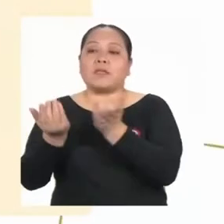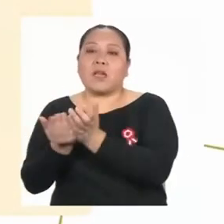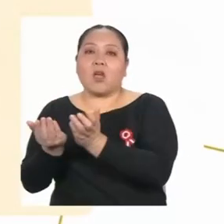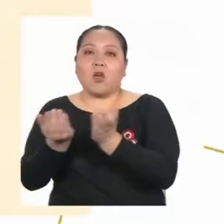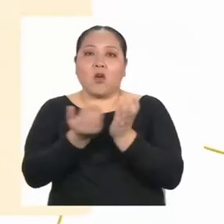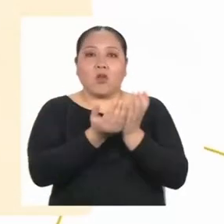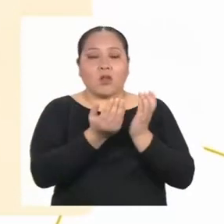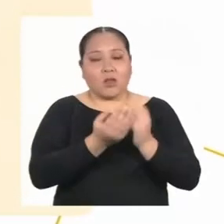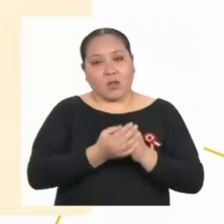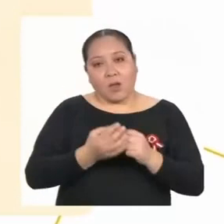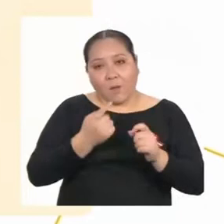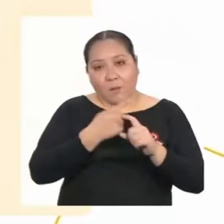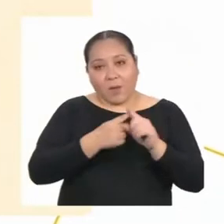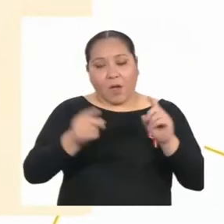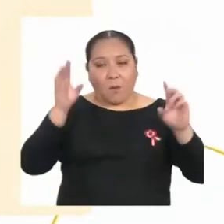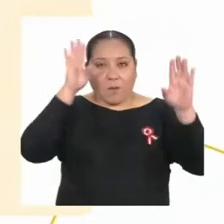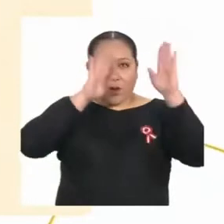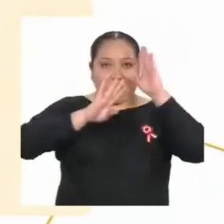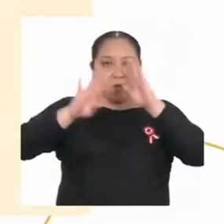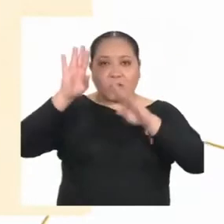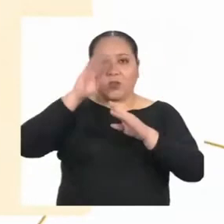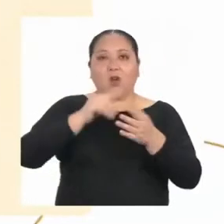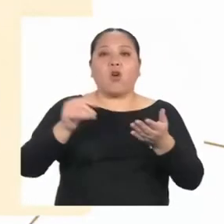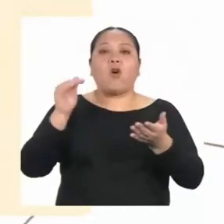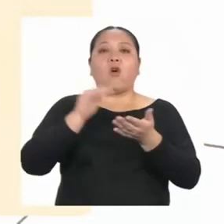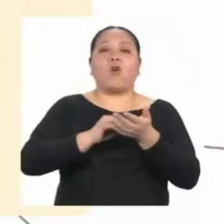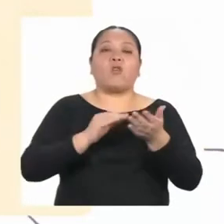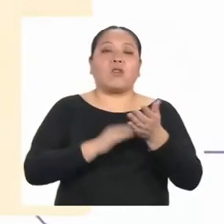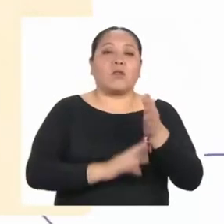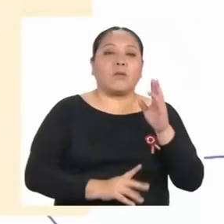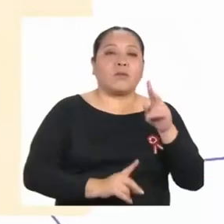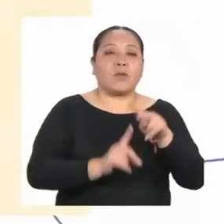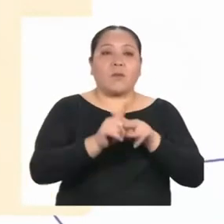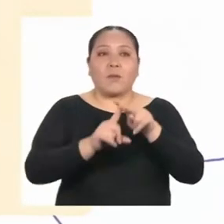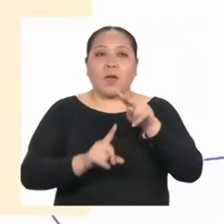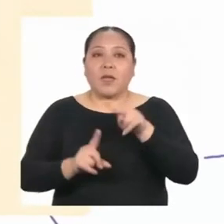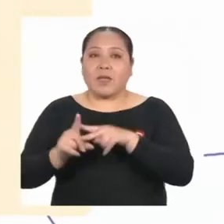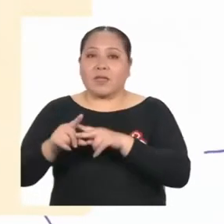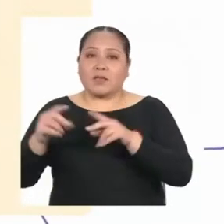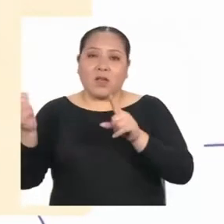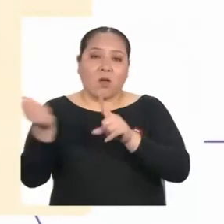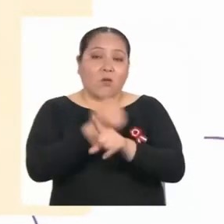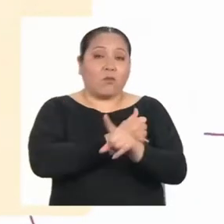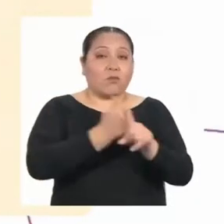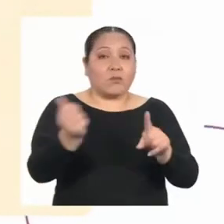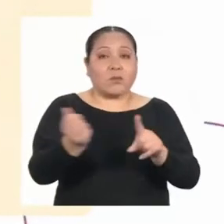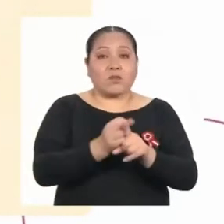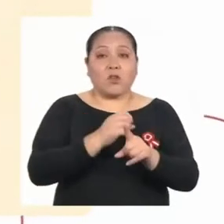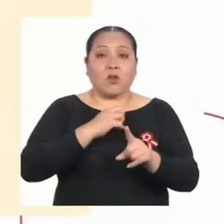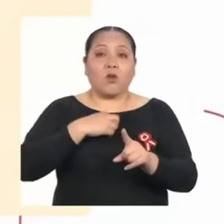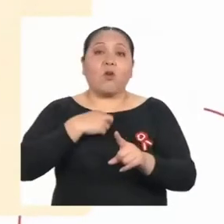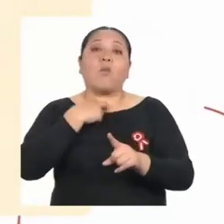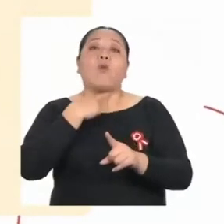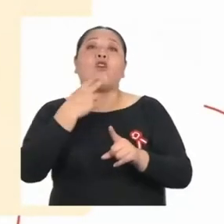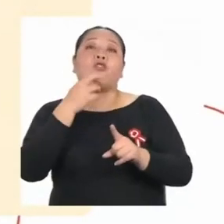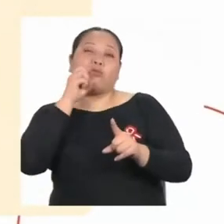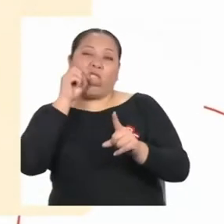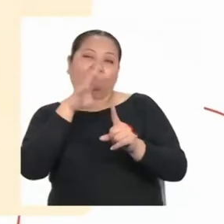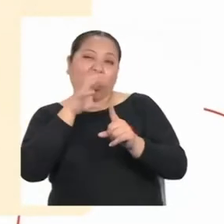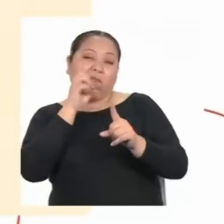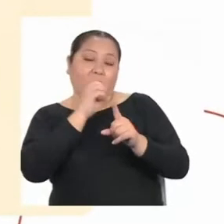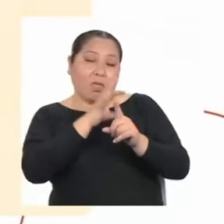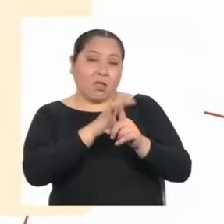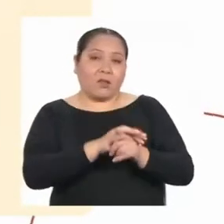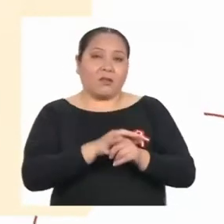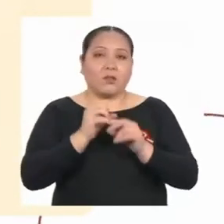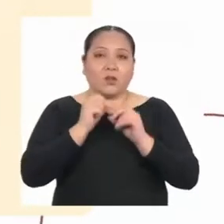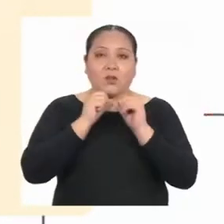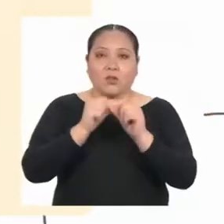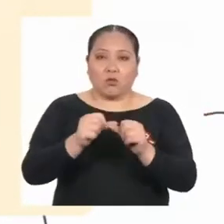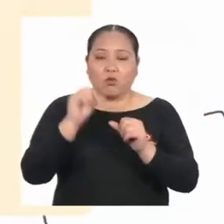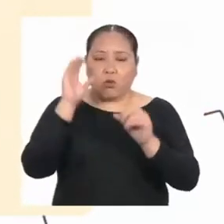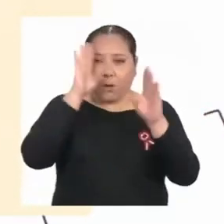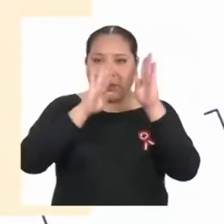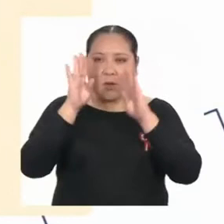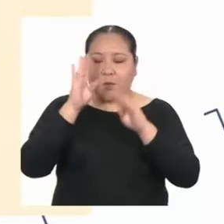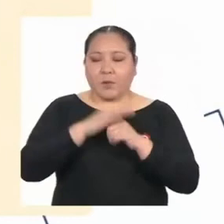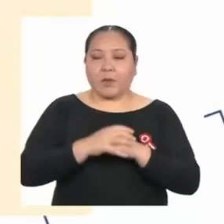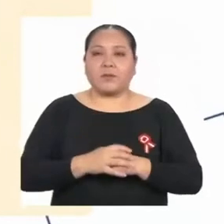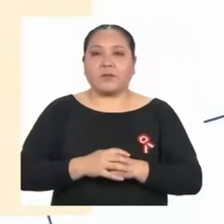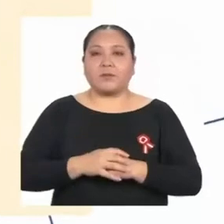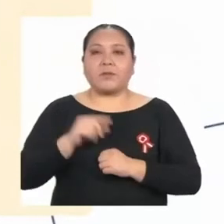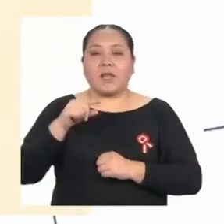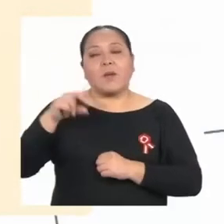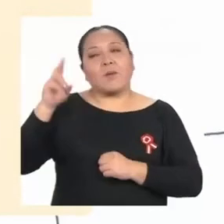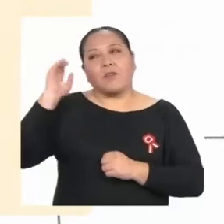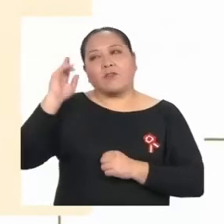la preocupación de que sucedan situaciones de agresiones o violencia física y verbal persiste. La profesora pidió